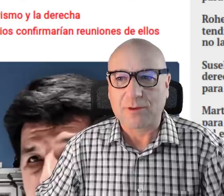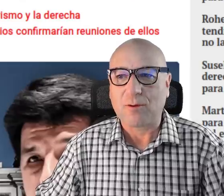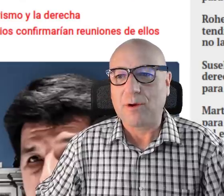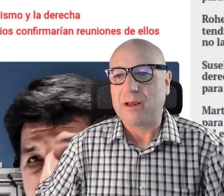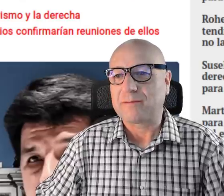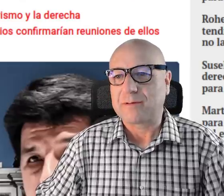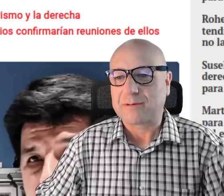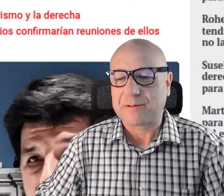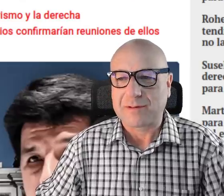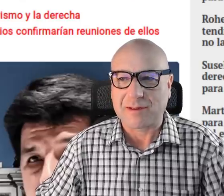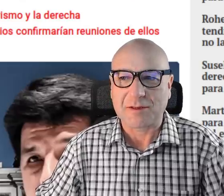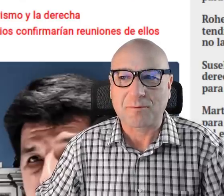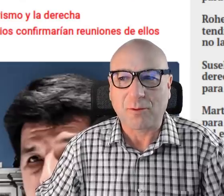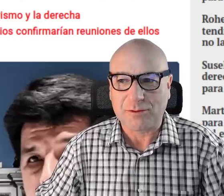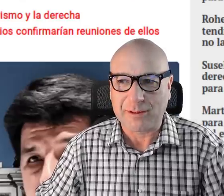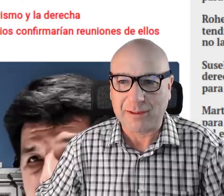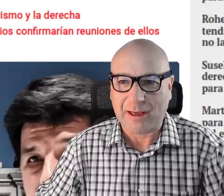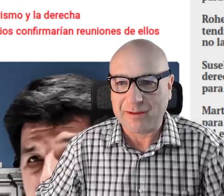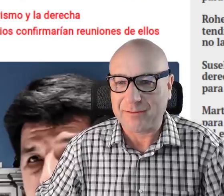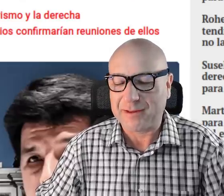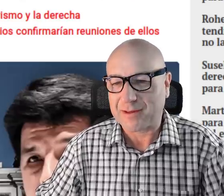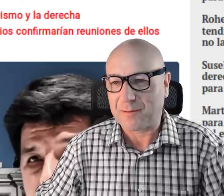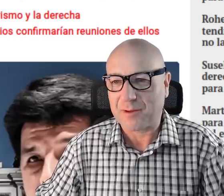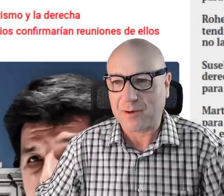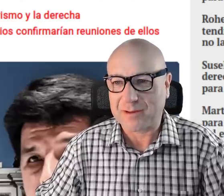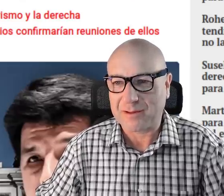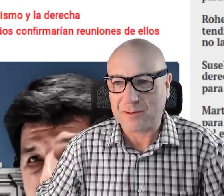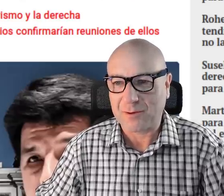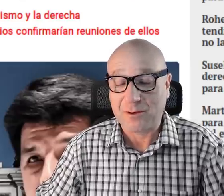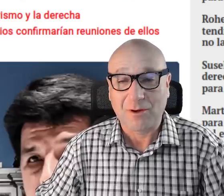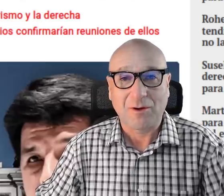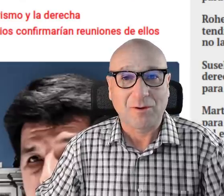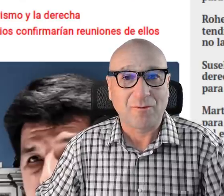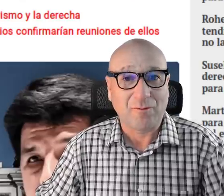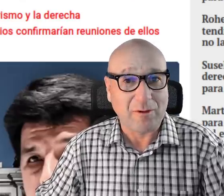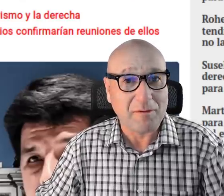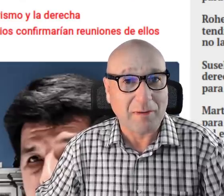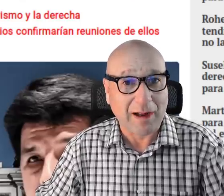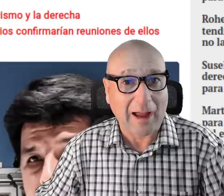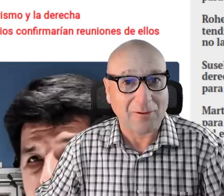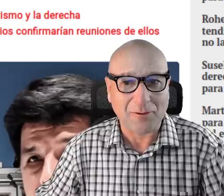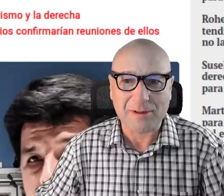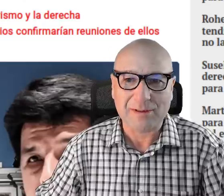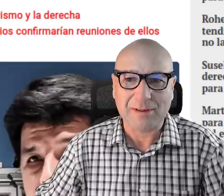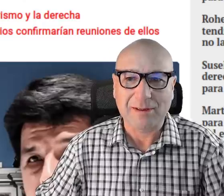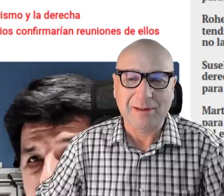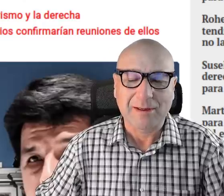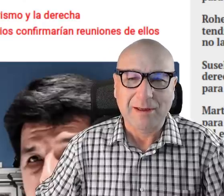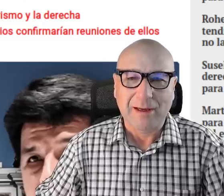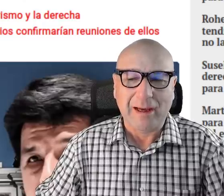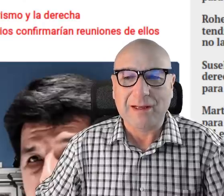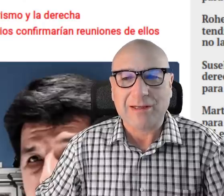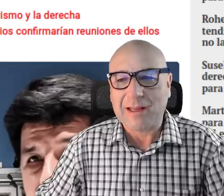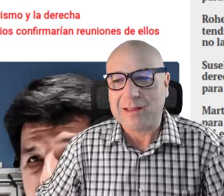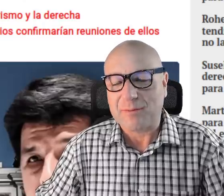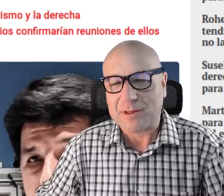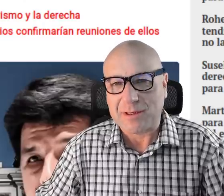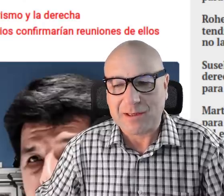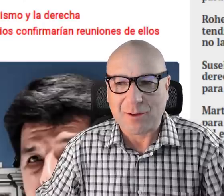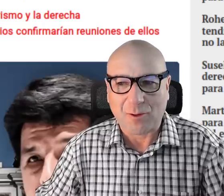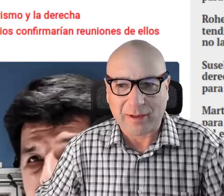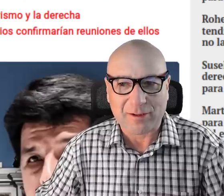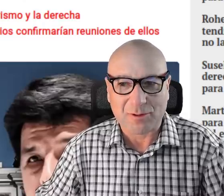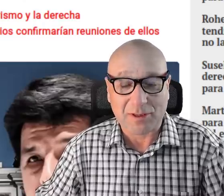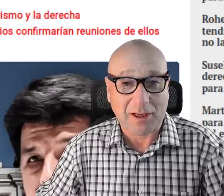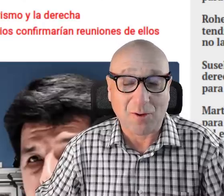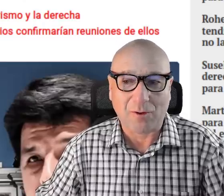Efectivamente, José Williams responde a defensa de Pedro Castillo. Fue bien vacado, dice. El saliente presidente